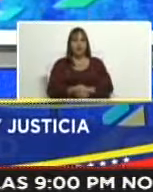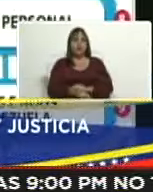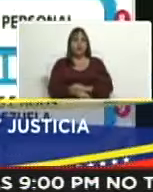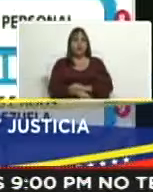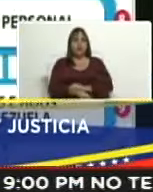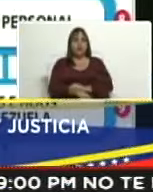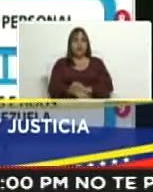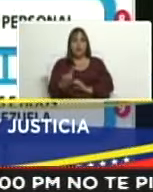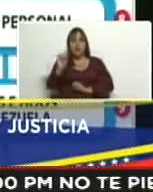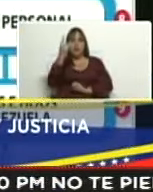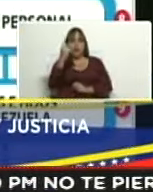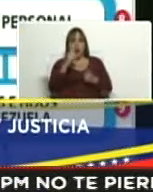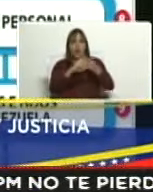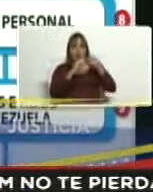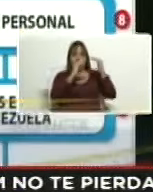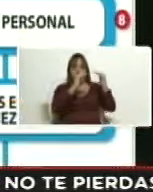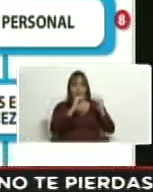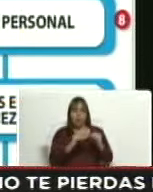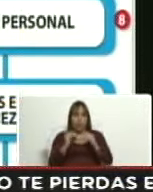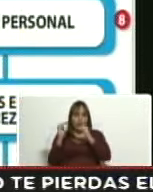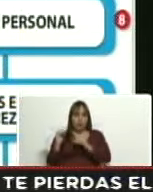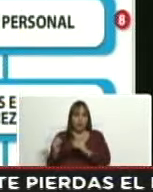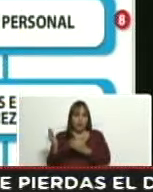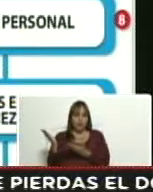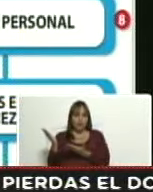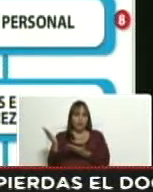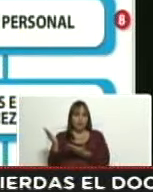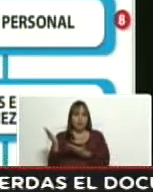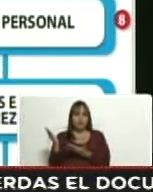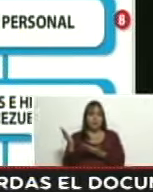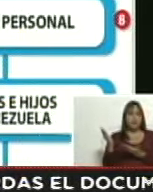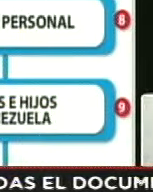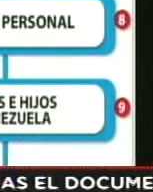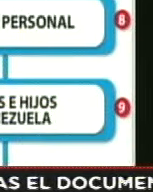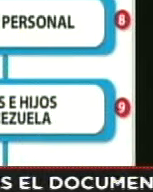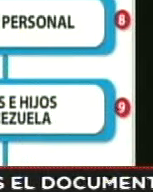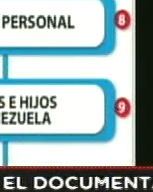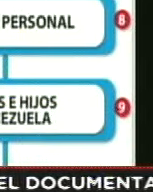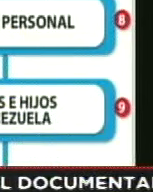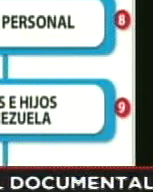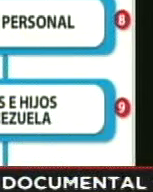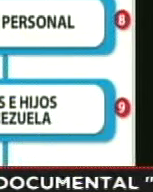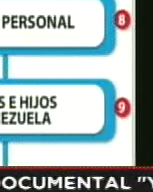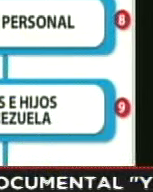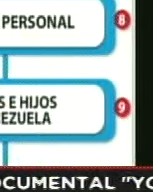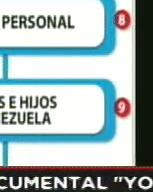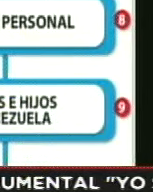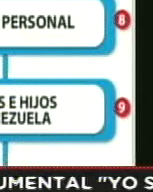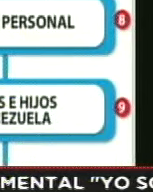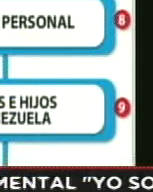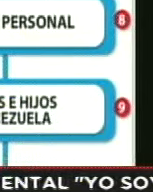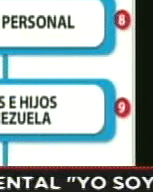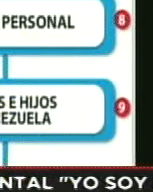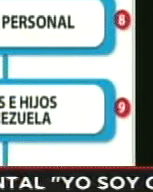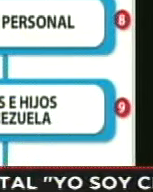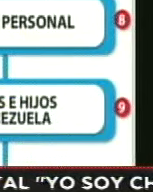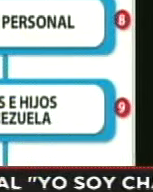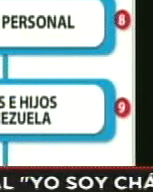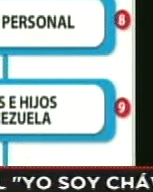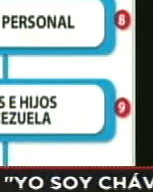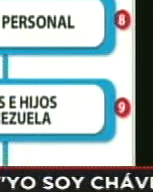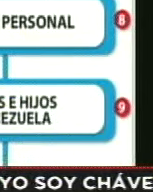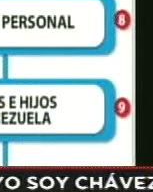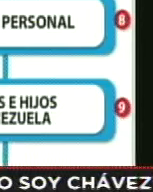El primero, Organización para la Igualdad y Social, empoderamiento. El segundo vértice, a trabajar con